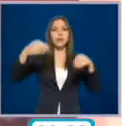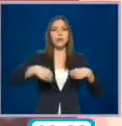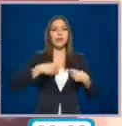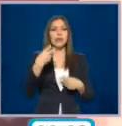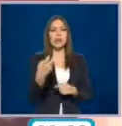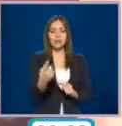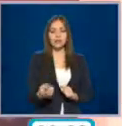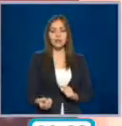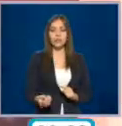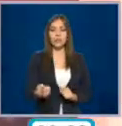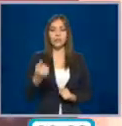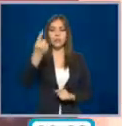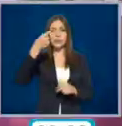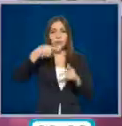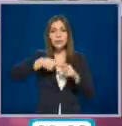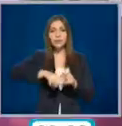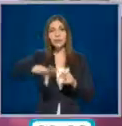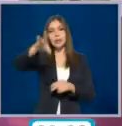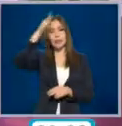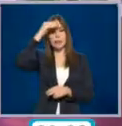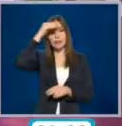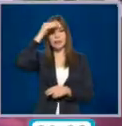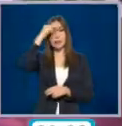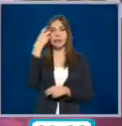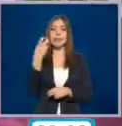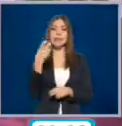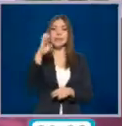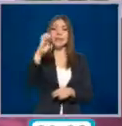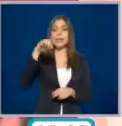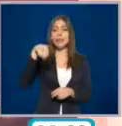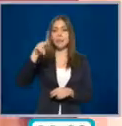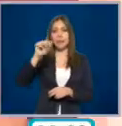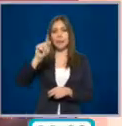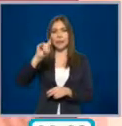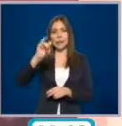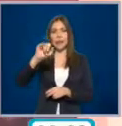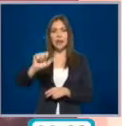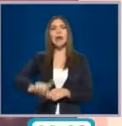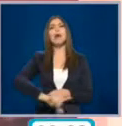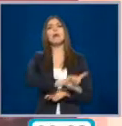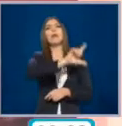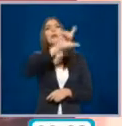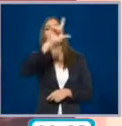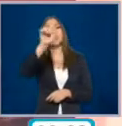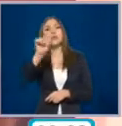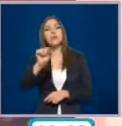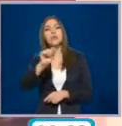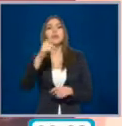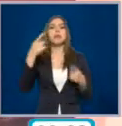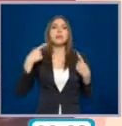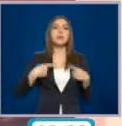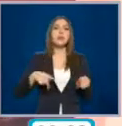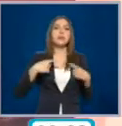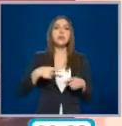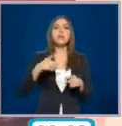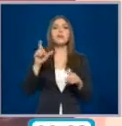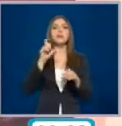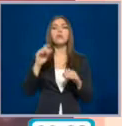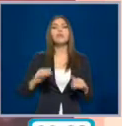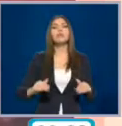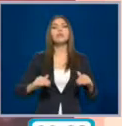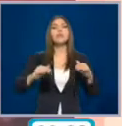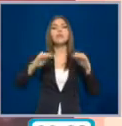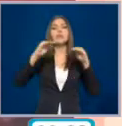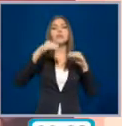ese aprendizaje de la empatía y posteriormente, pues cuando uno se relaciona con una persona y decide formar una